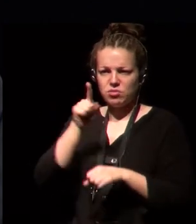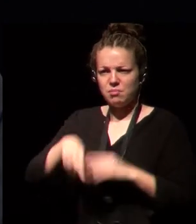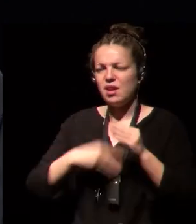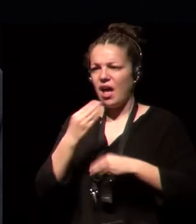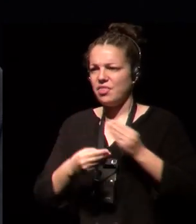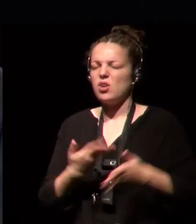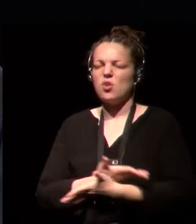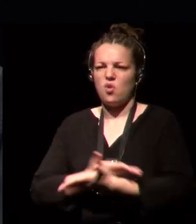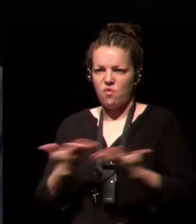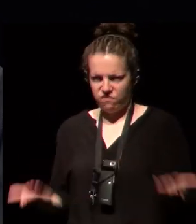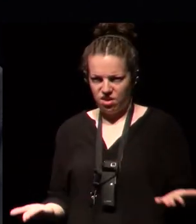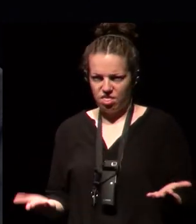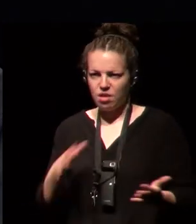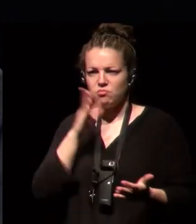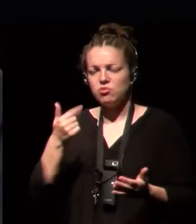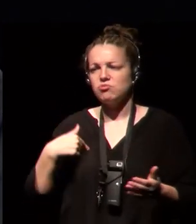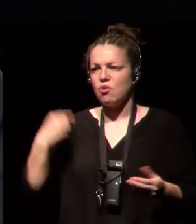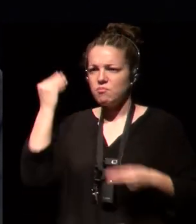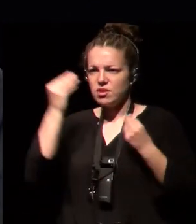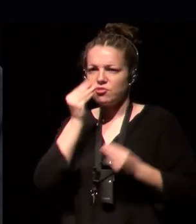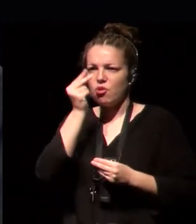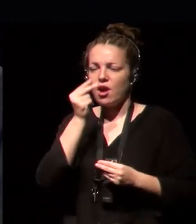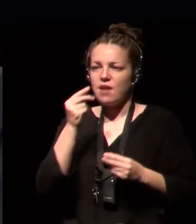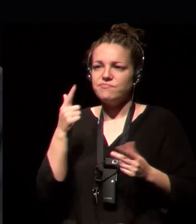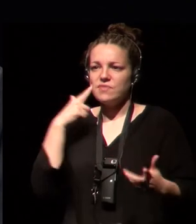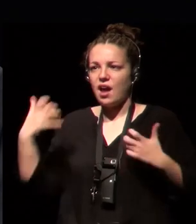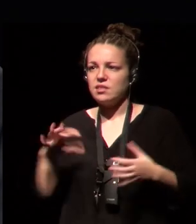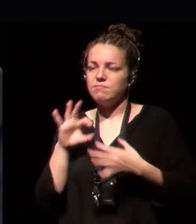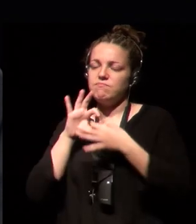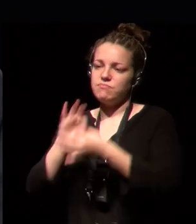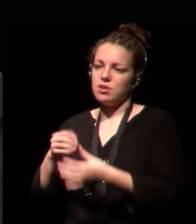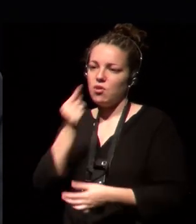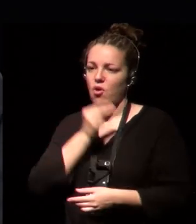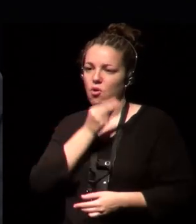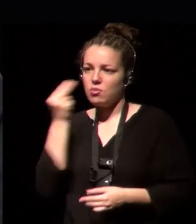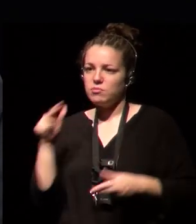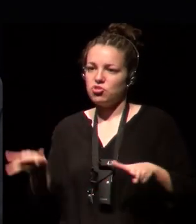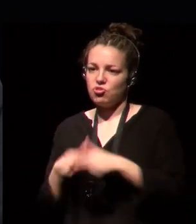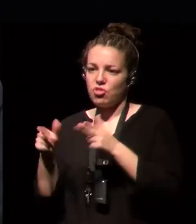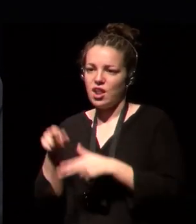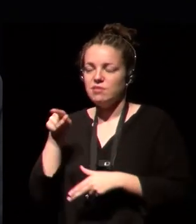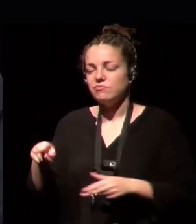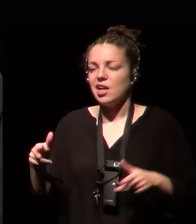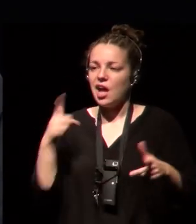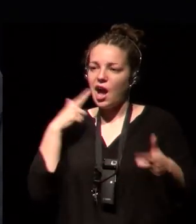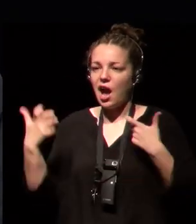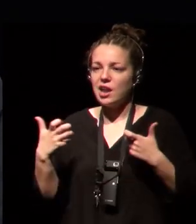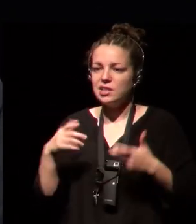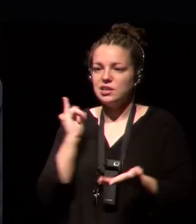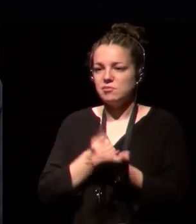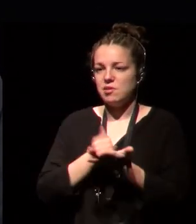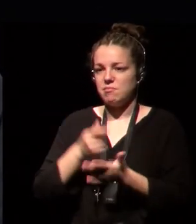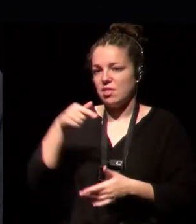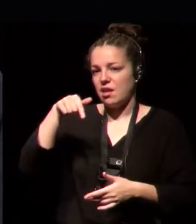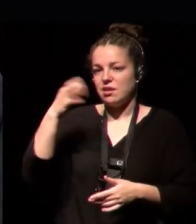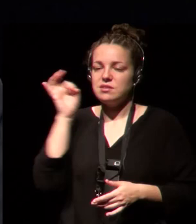con compromiso social es el arte experimental del siglo XXI. Y hemos de... nosotros